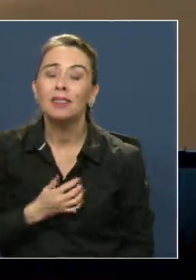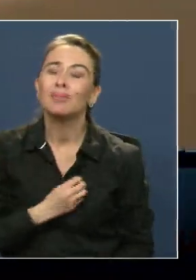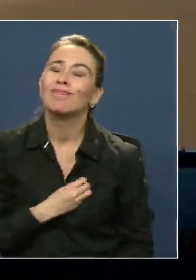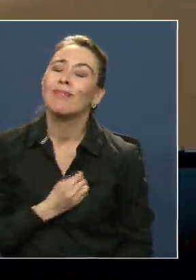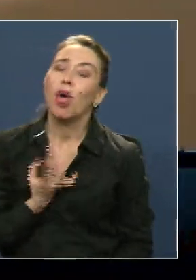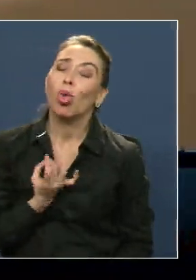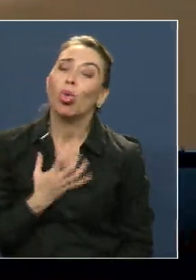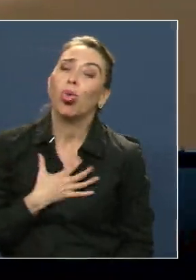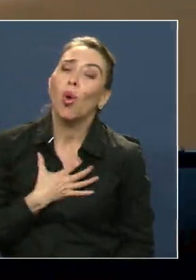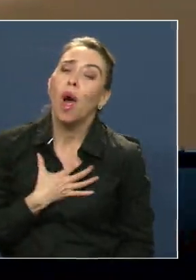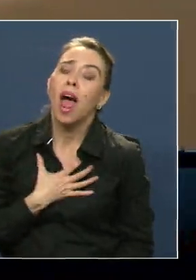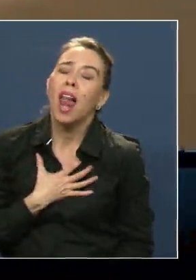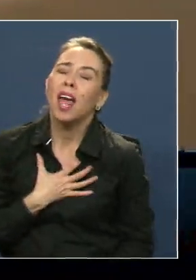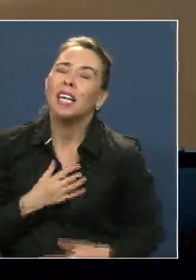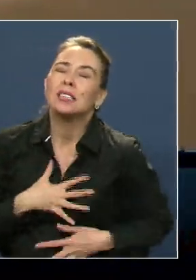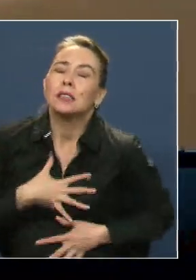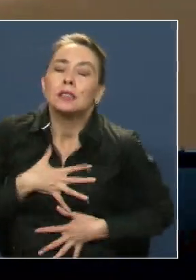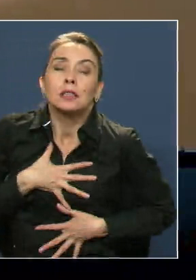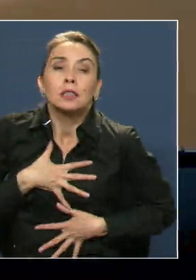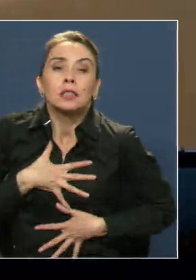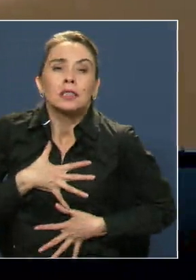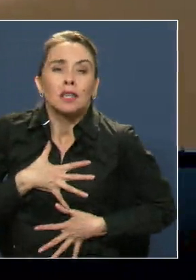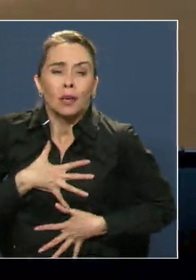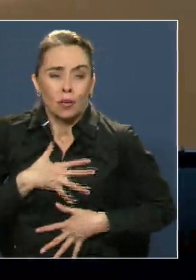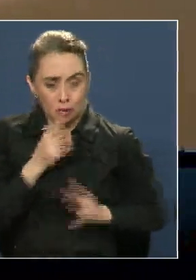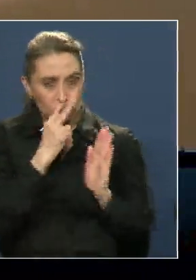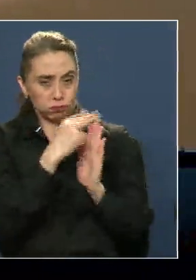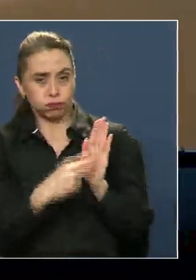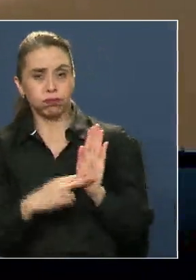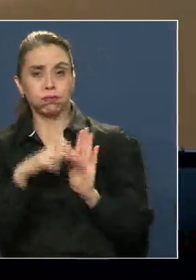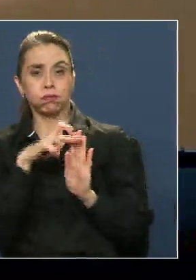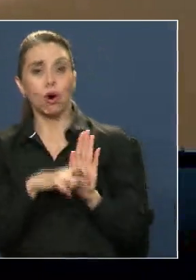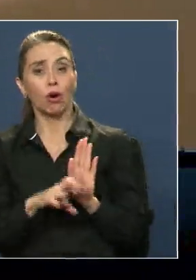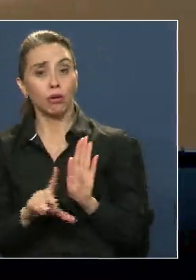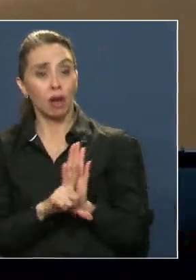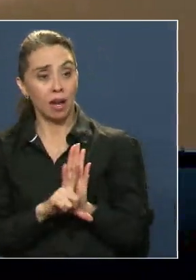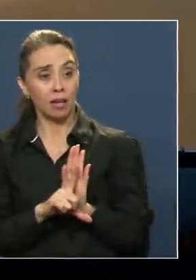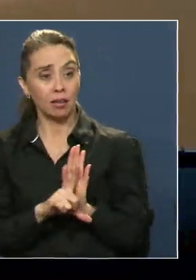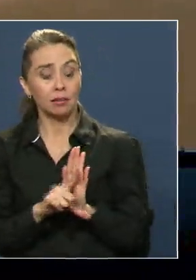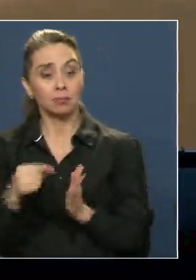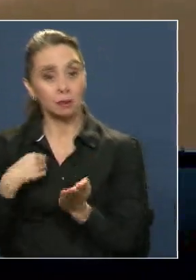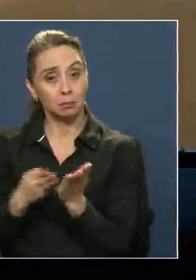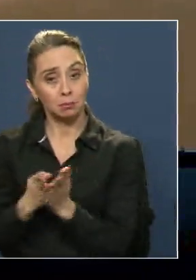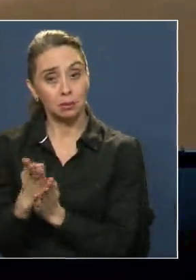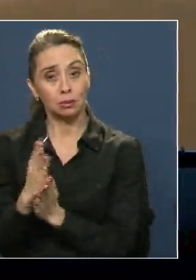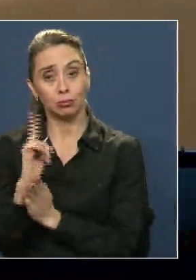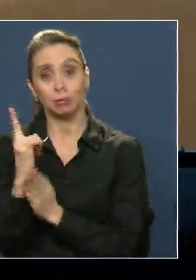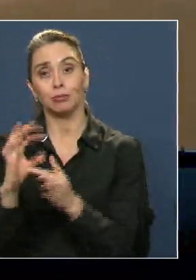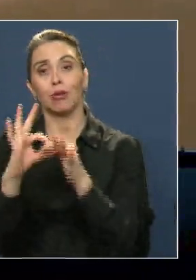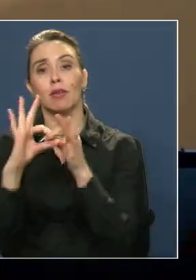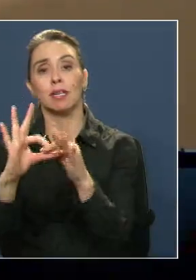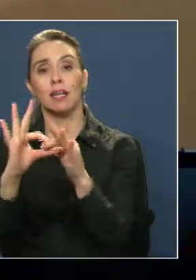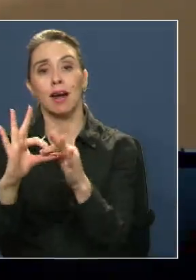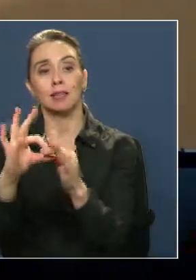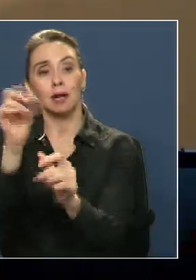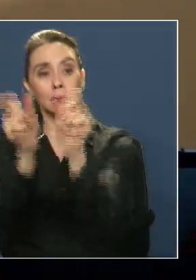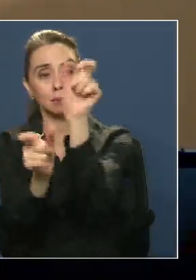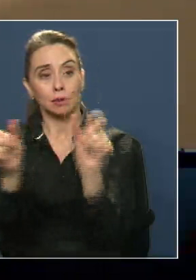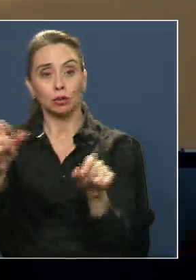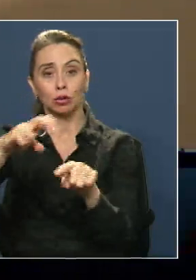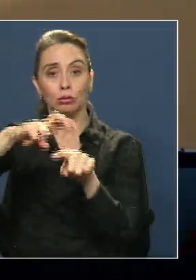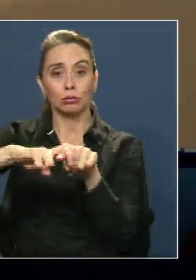le duela todo por dentro cuando uno analiza este proyecto de ley. Quiero partir por agradecer a quienes hoy día